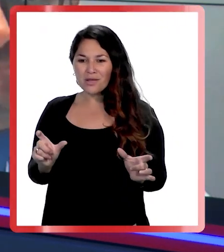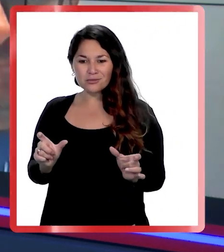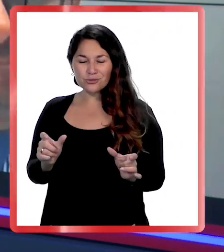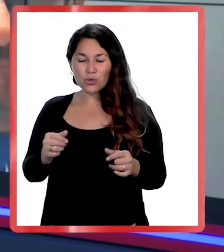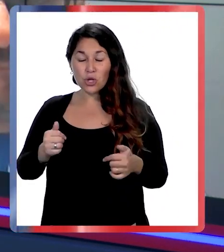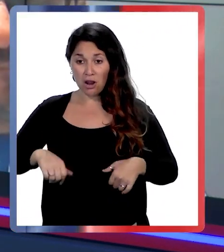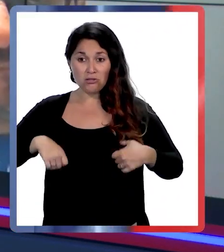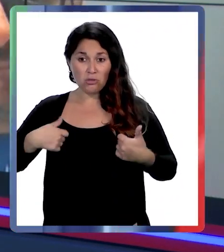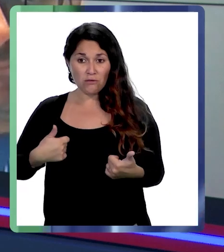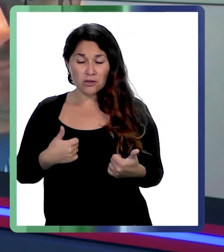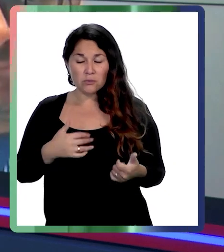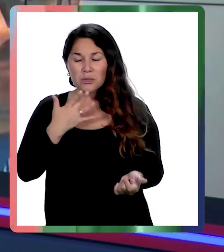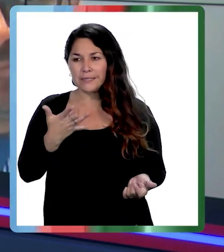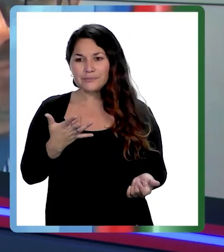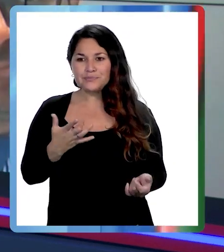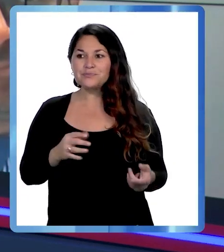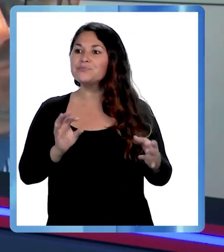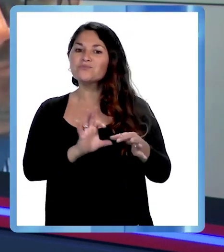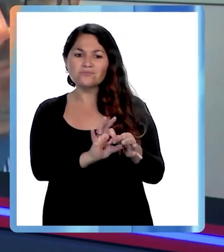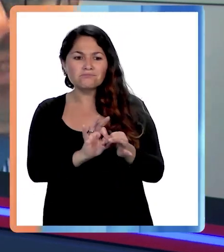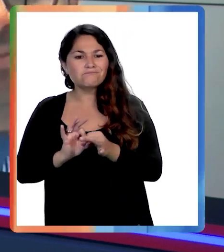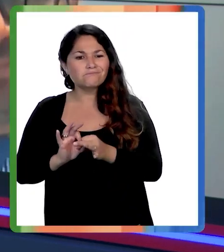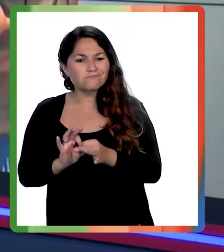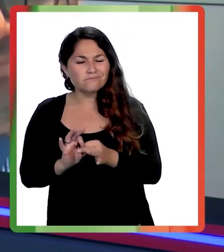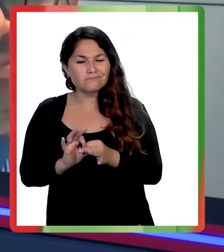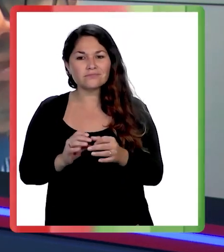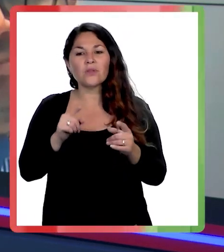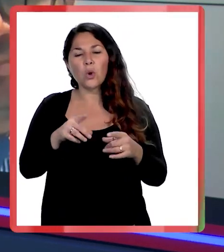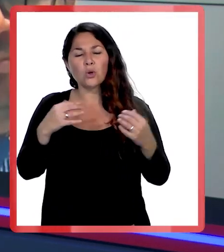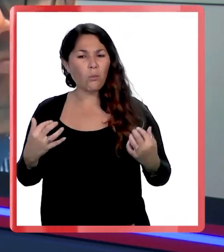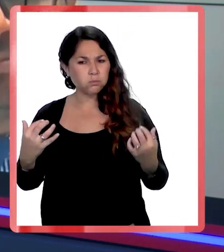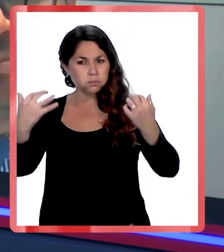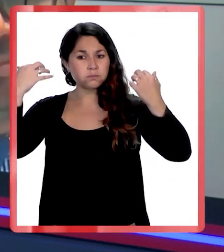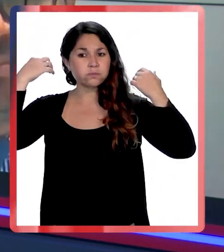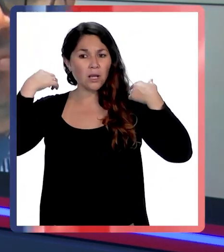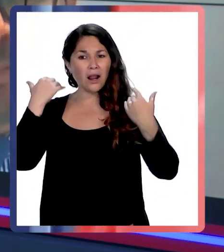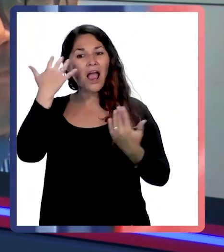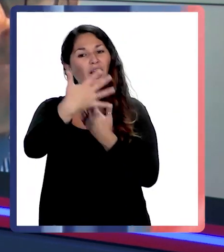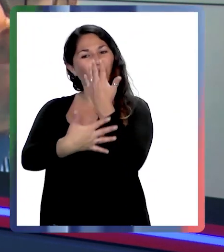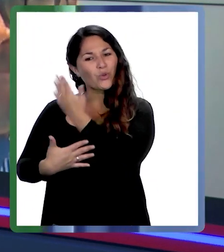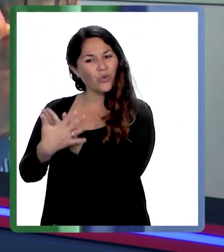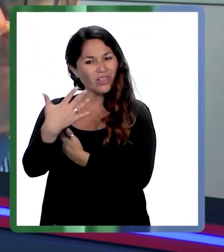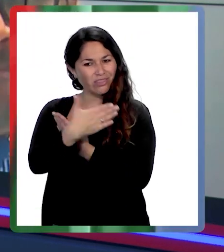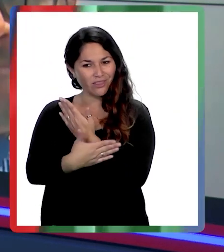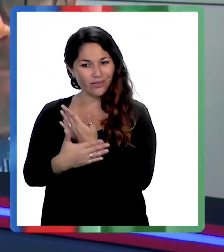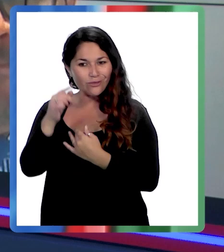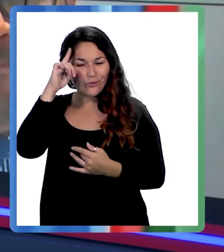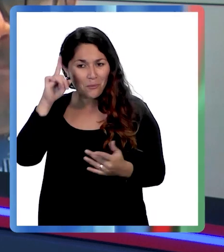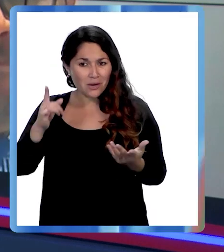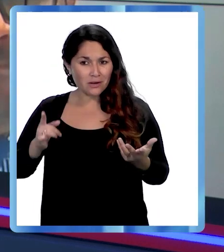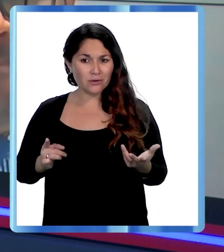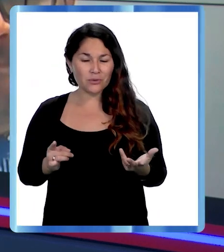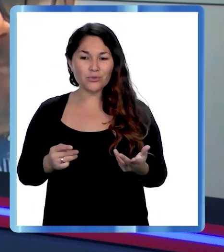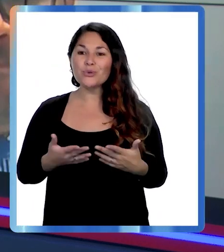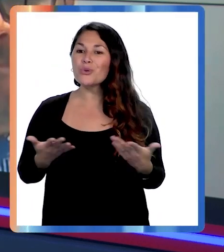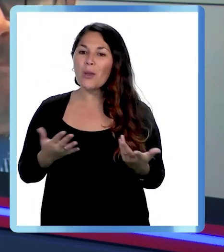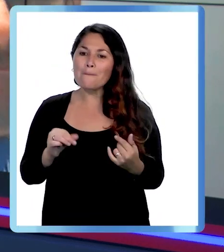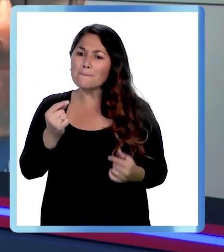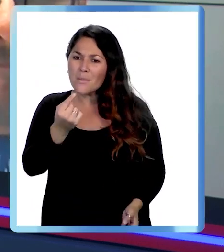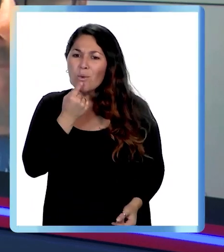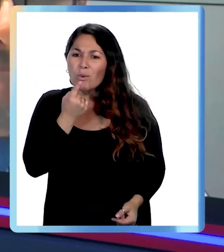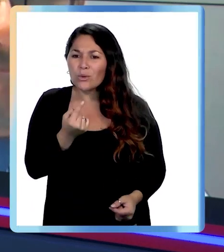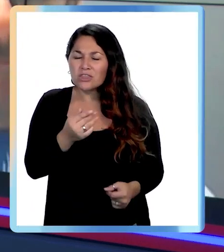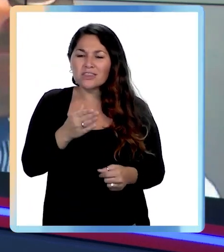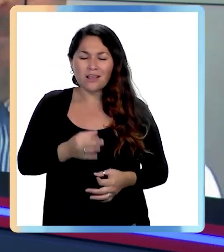población con estas edades? Porque al final, claro, usted hablaba de la responsabilidad del cuidado, pero también está la responsabilidad de que